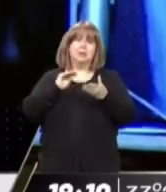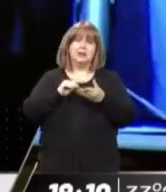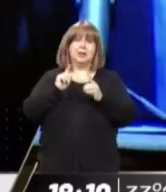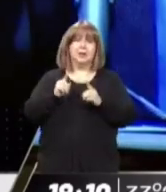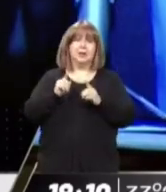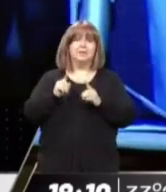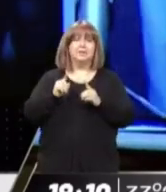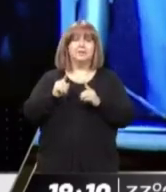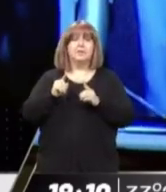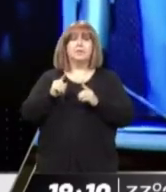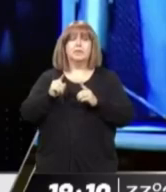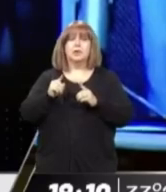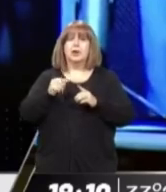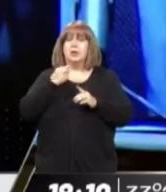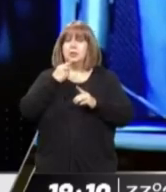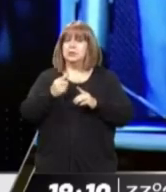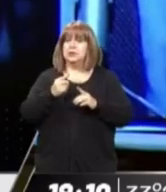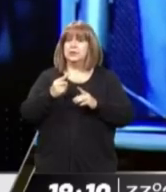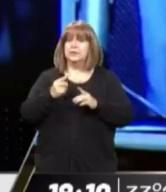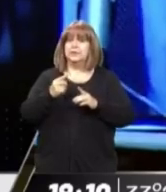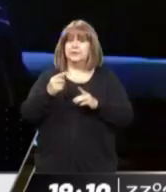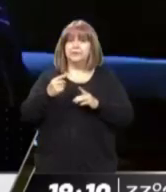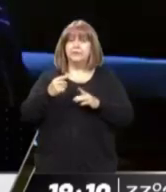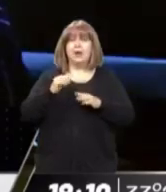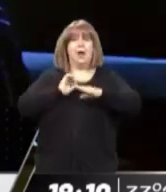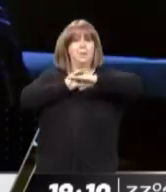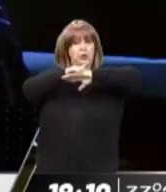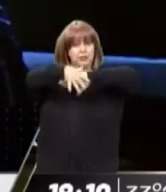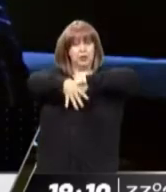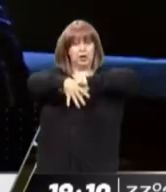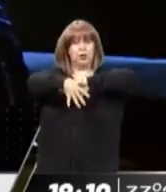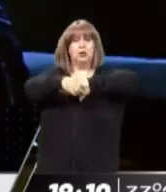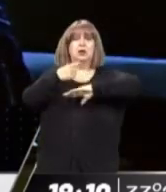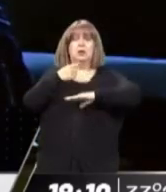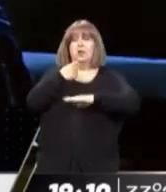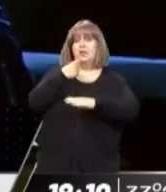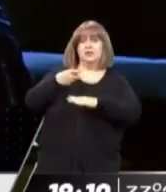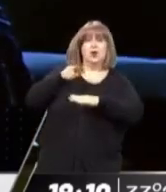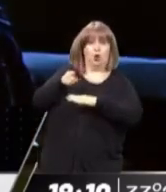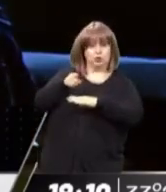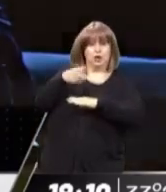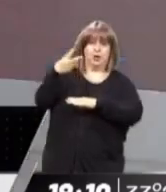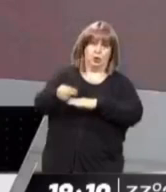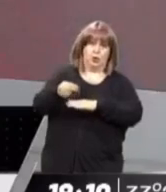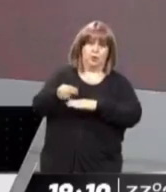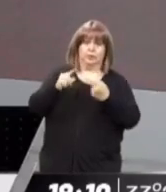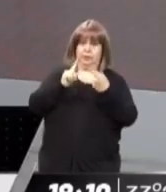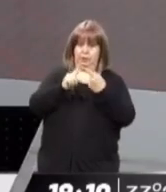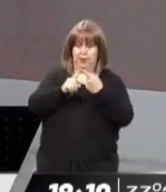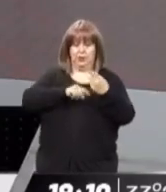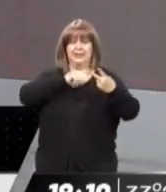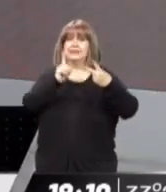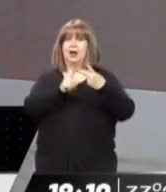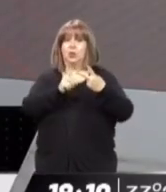Dijo que este destrato es una cuestión que no solo tiene que ver con Porte Suelo del Viento, sino con otros episodios. Claro. El famoso viaje a